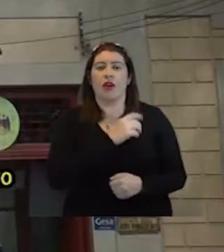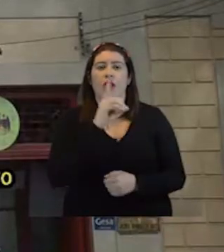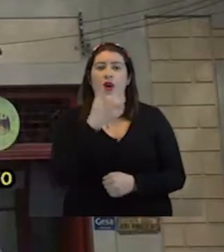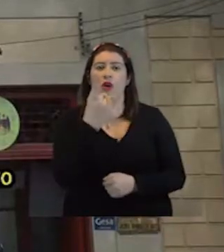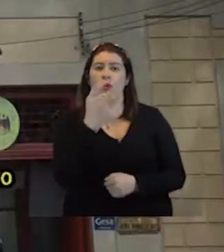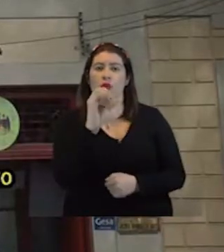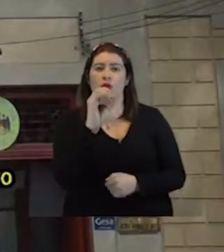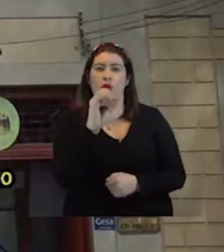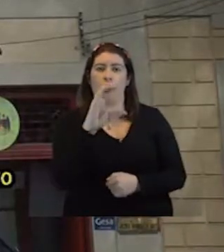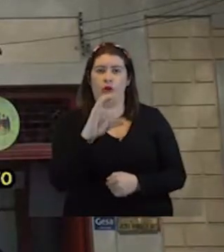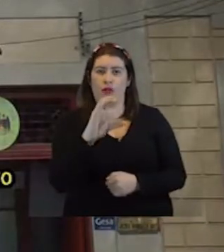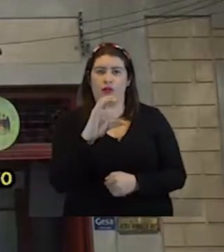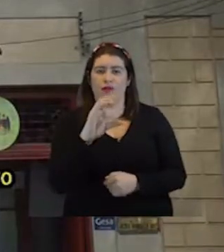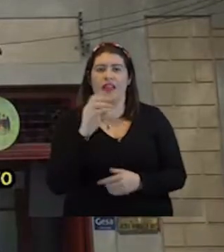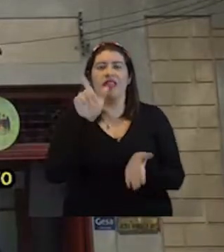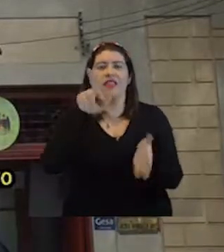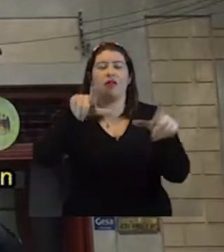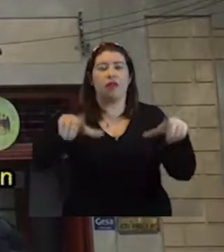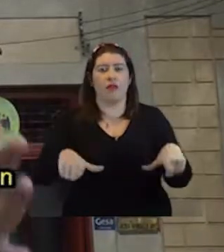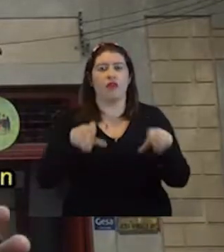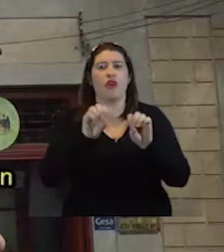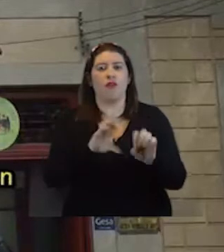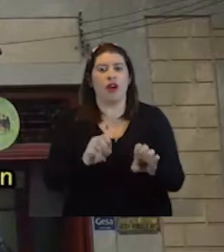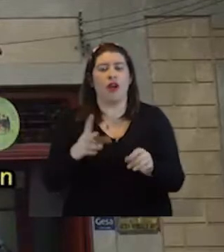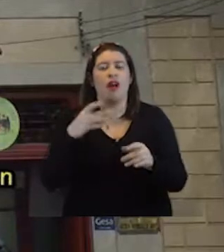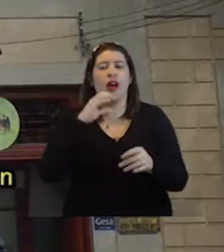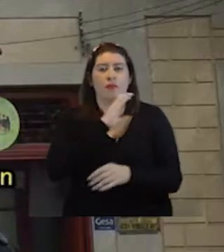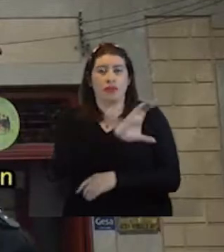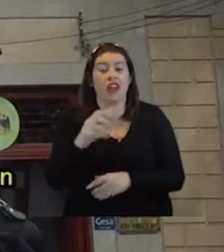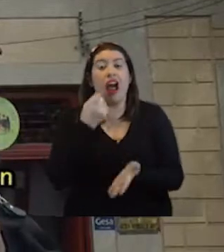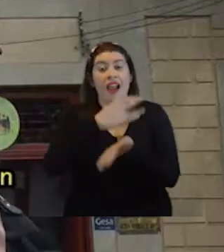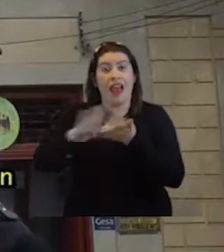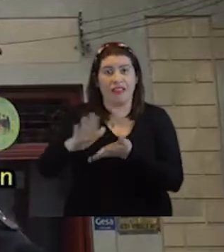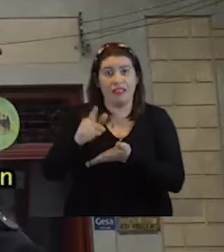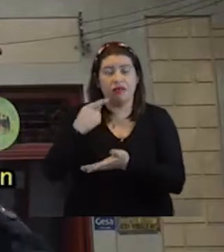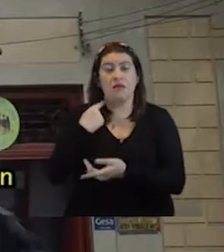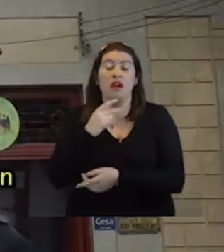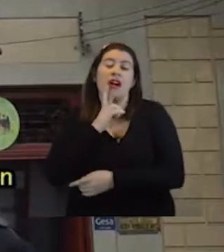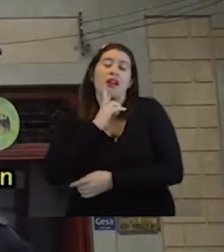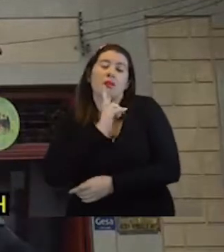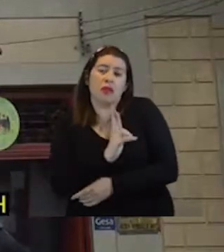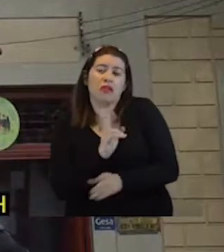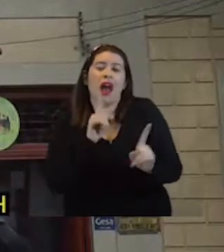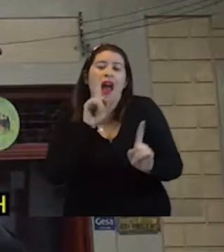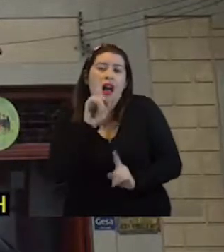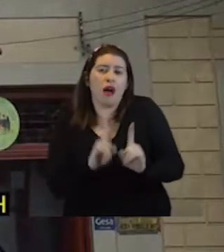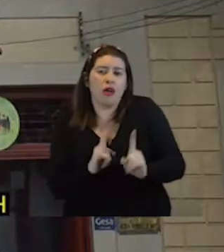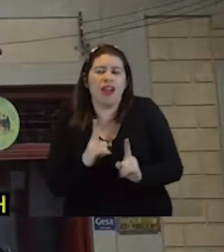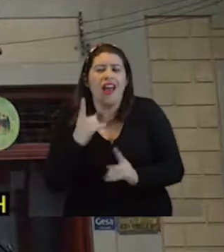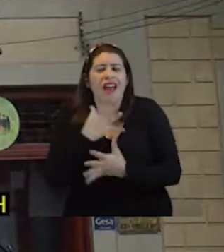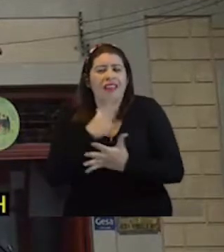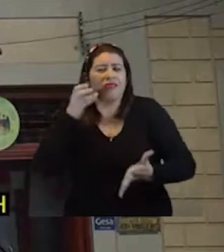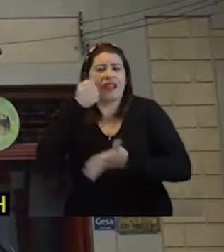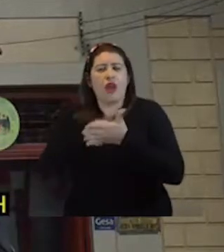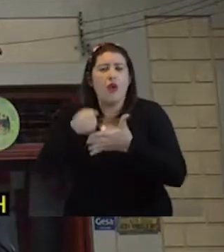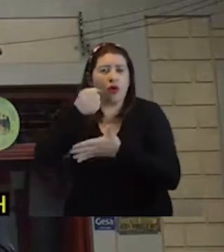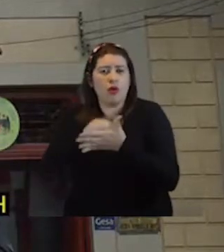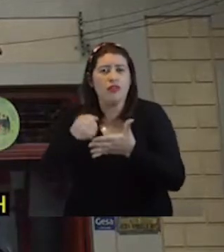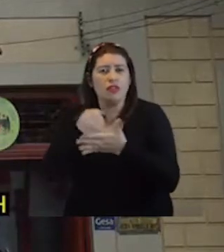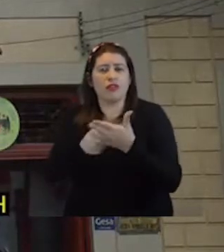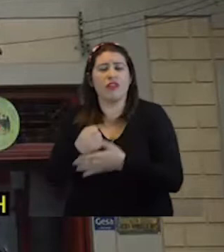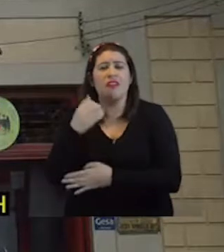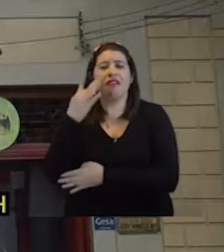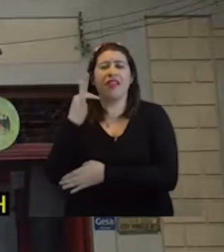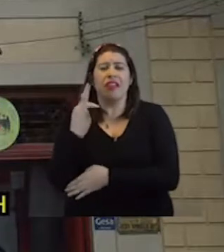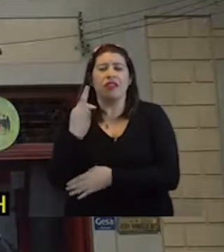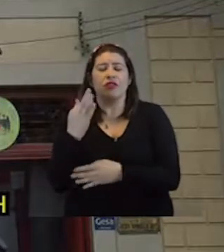DOC, Departamento Obrero Campesino, que eran gratis en esos años, pero daban respuesta en alguna medida a las grandes luchas que dimos desde la Federación